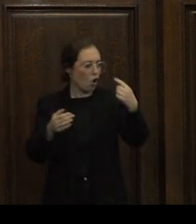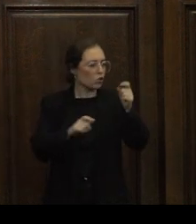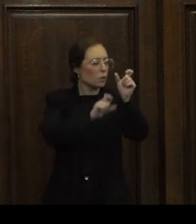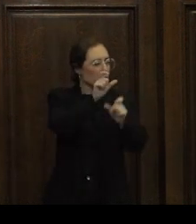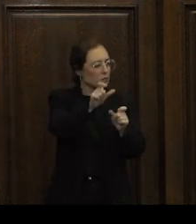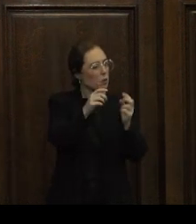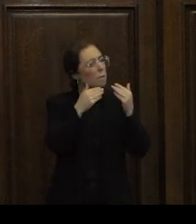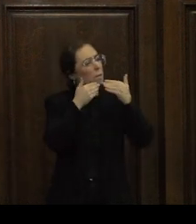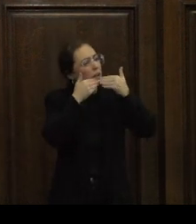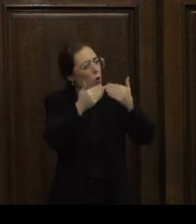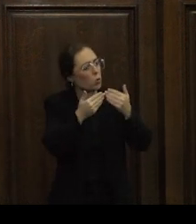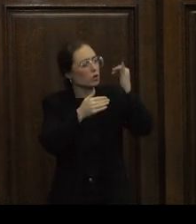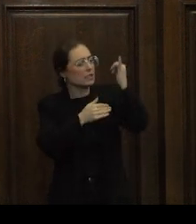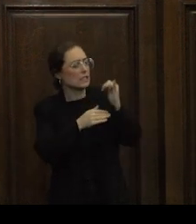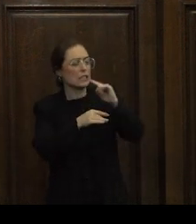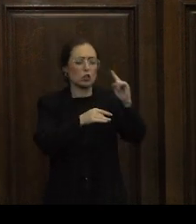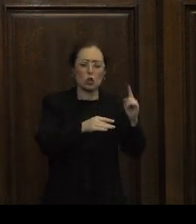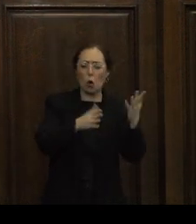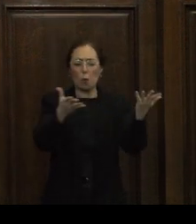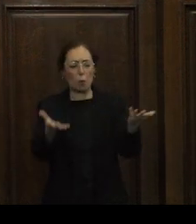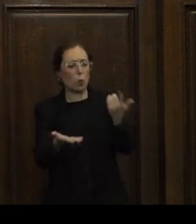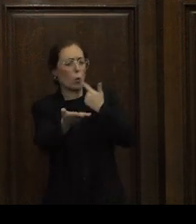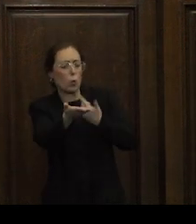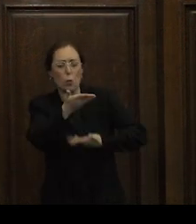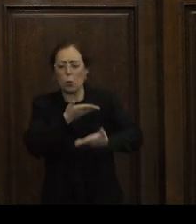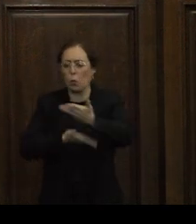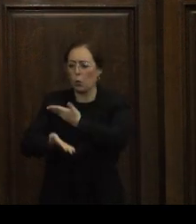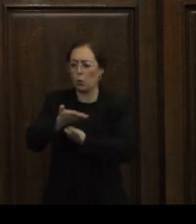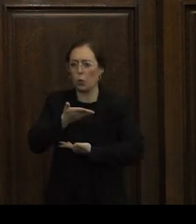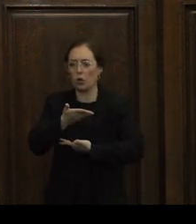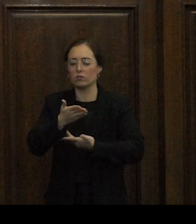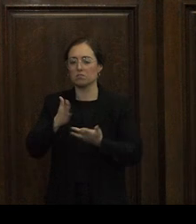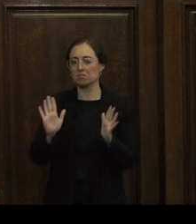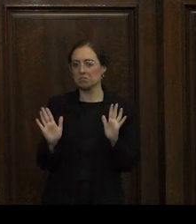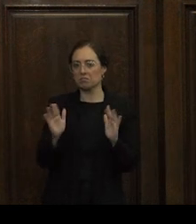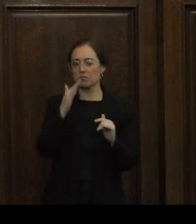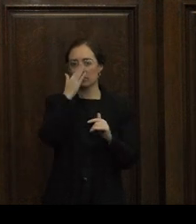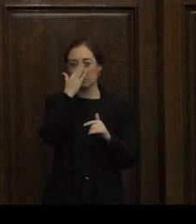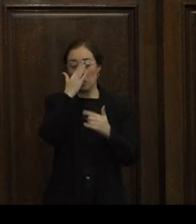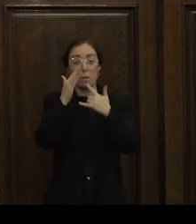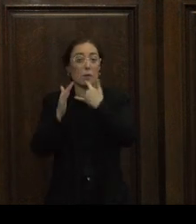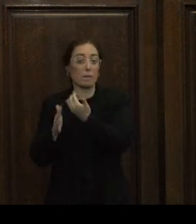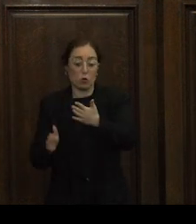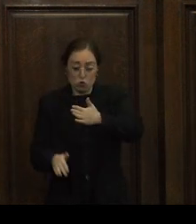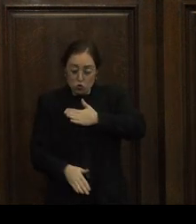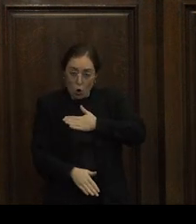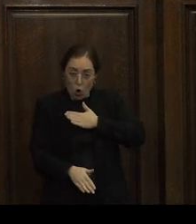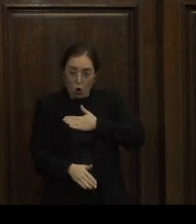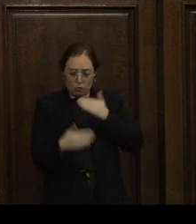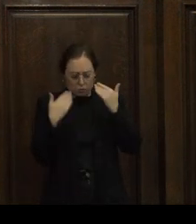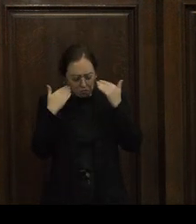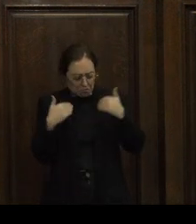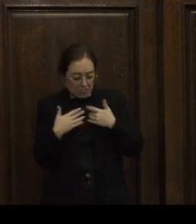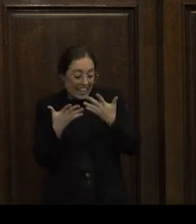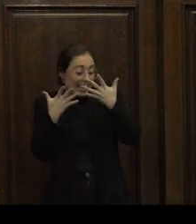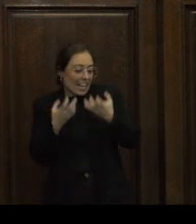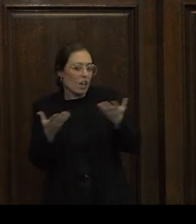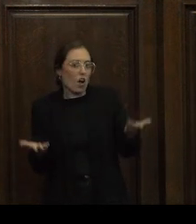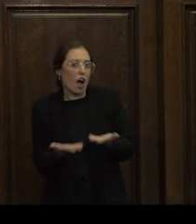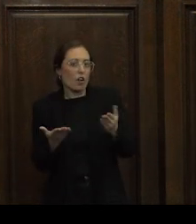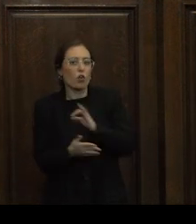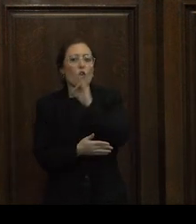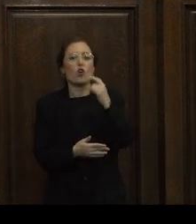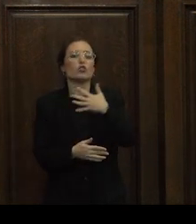demás, consensual, con los hechos objetivos, las evidencias y demás. De modo que si yo creo algo o